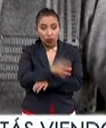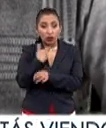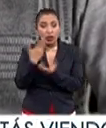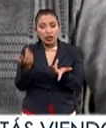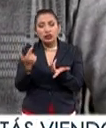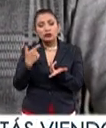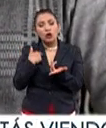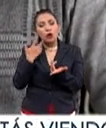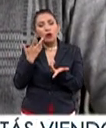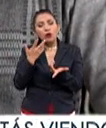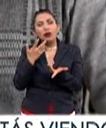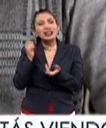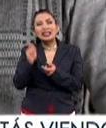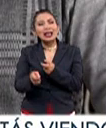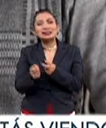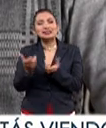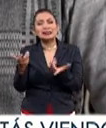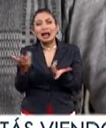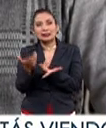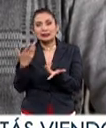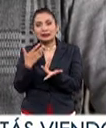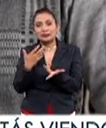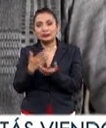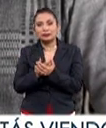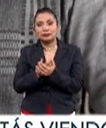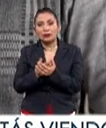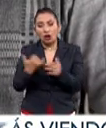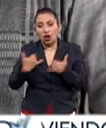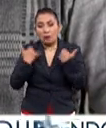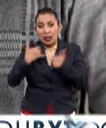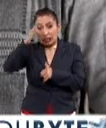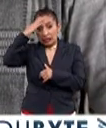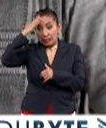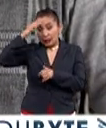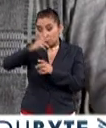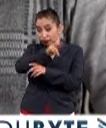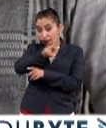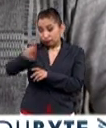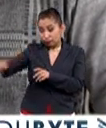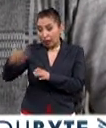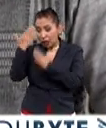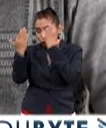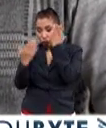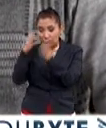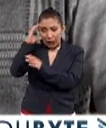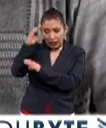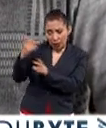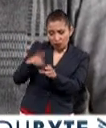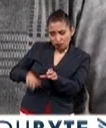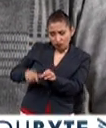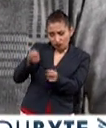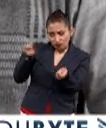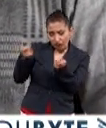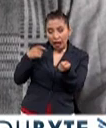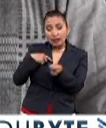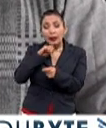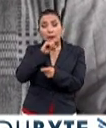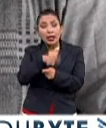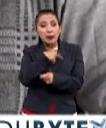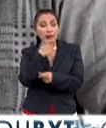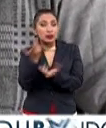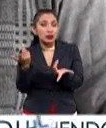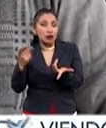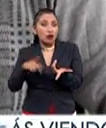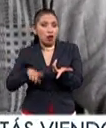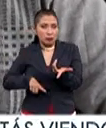Consistió básicamente en hacer jóvenes líderes en estudio de crimen y gobernanza, así como las políticas